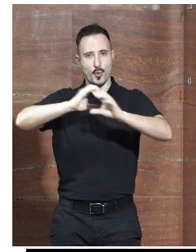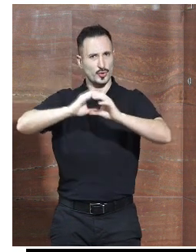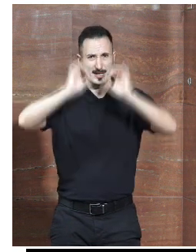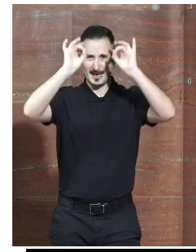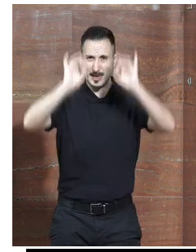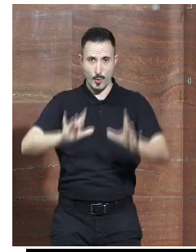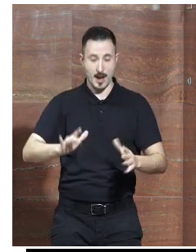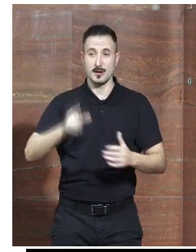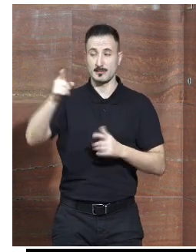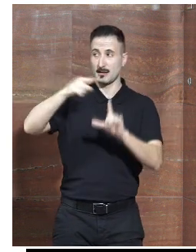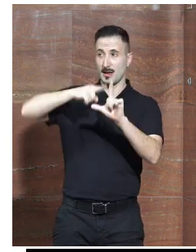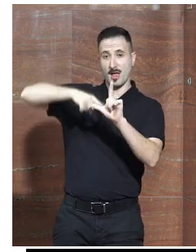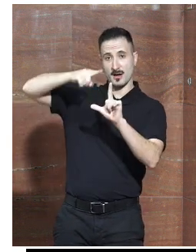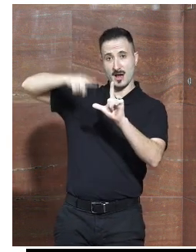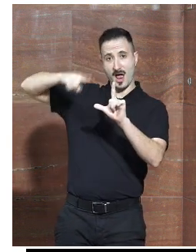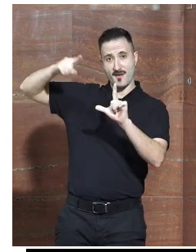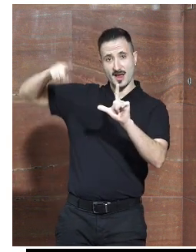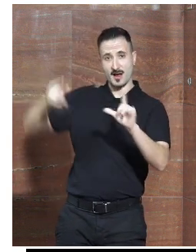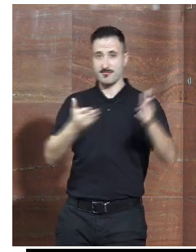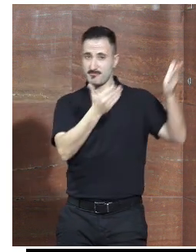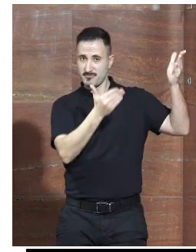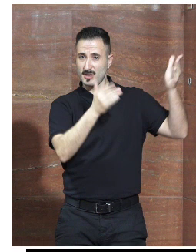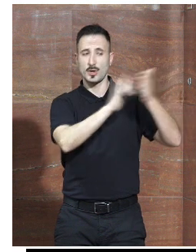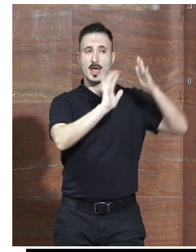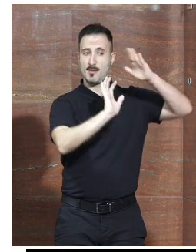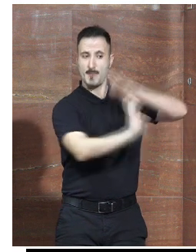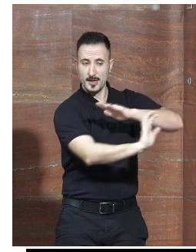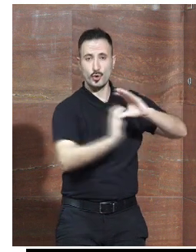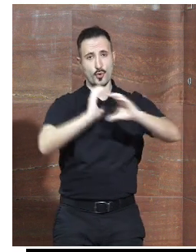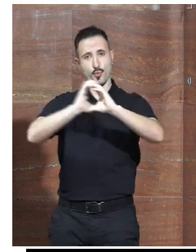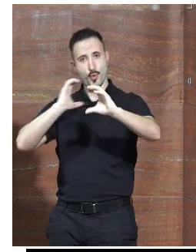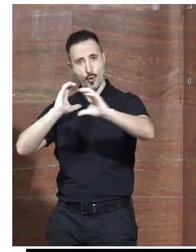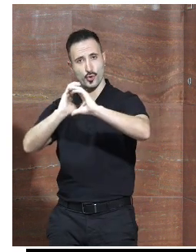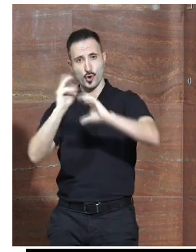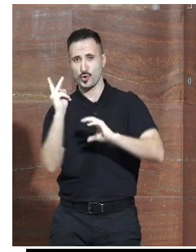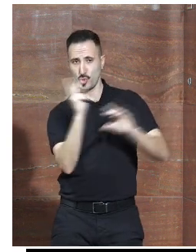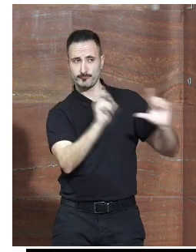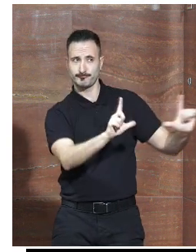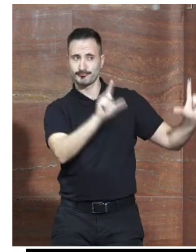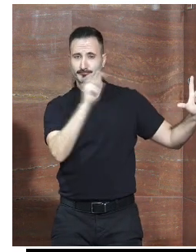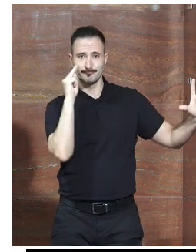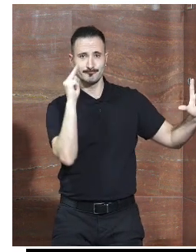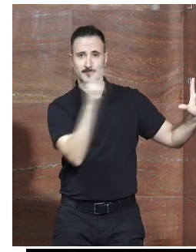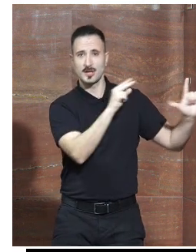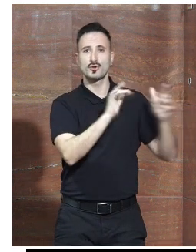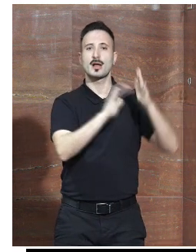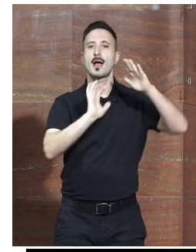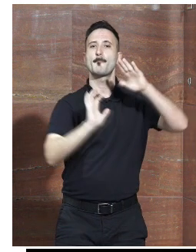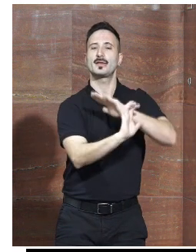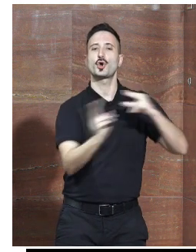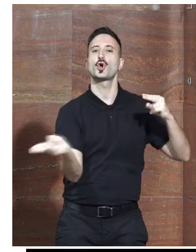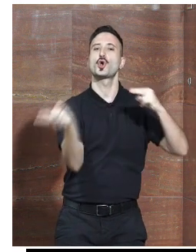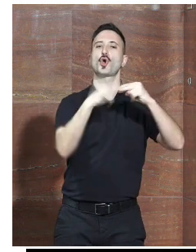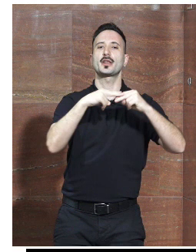Esta gráfica que muestra un poco el metro y bus, ¿no? Que no son dos elementos aislados, son elementos que están interconectados,